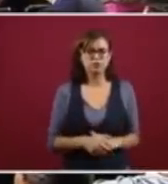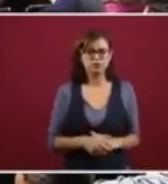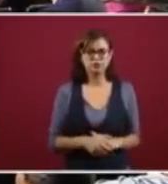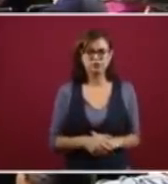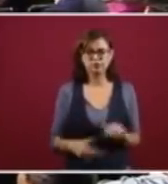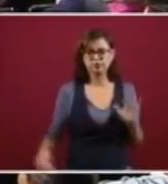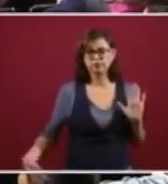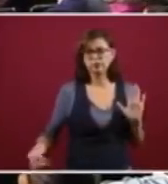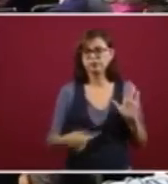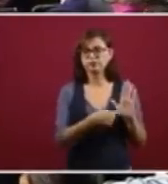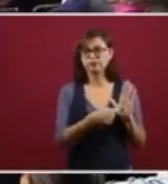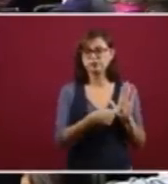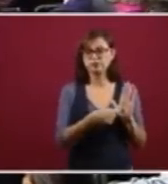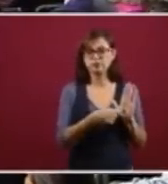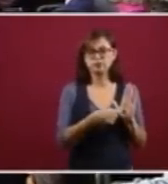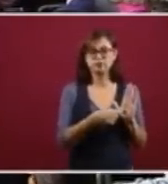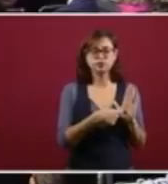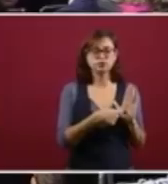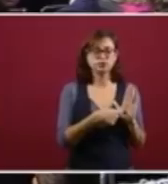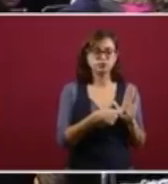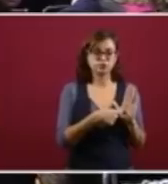Esto, si les parece,